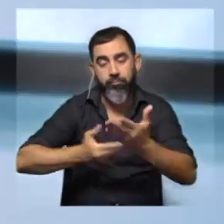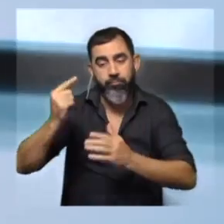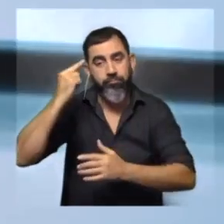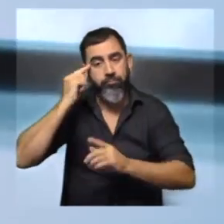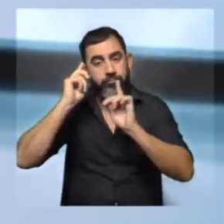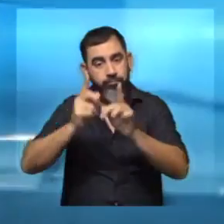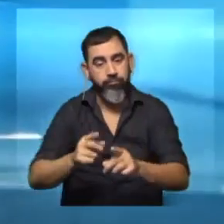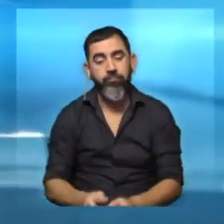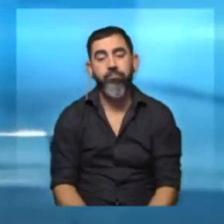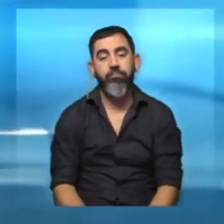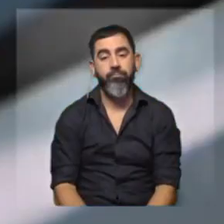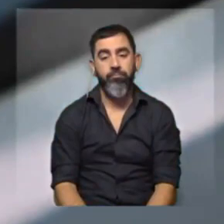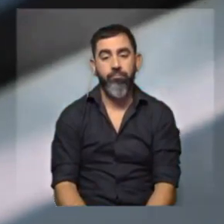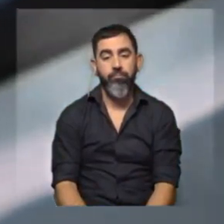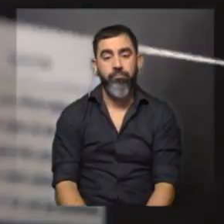reflexión.